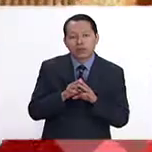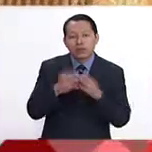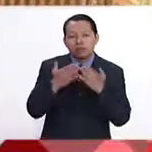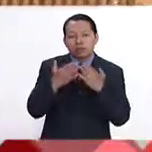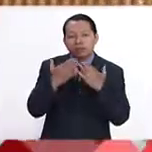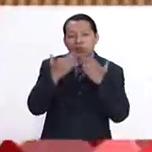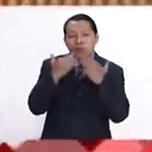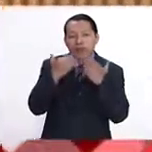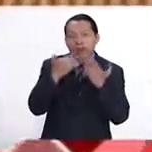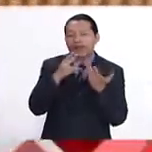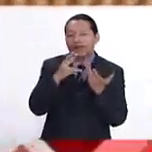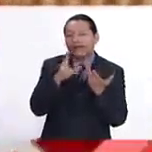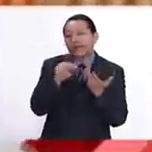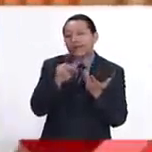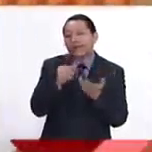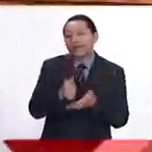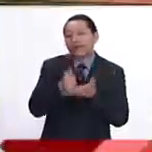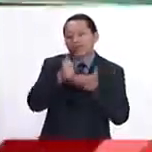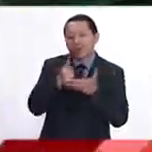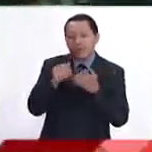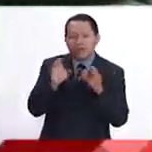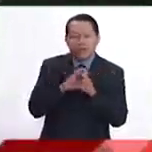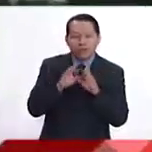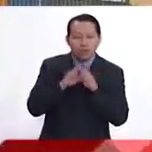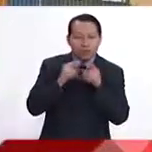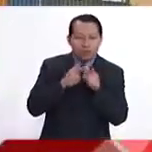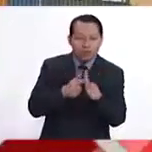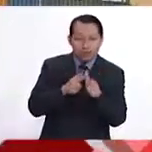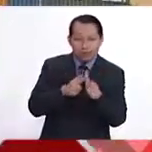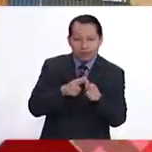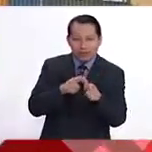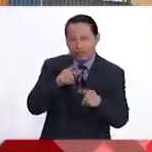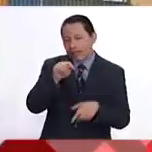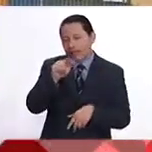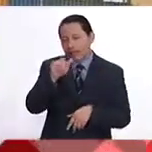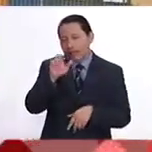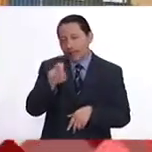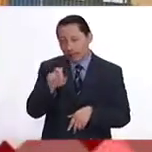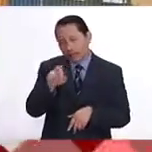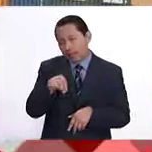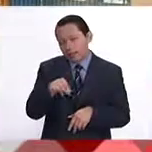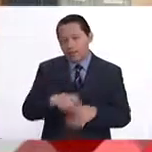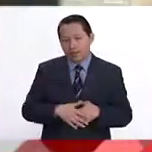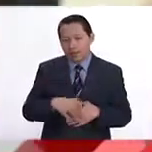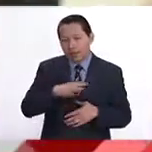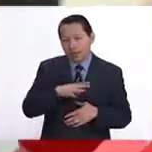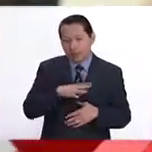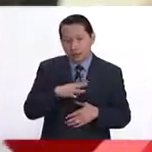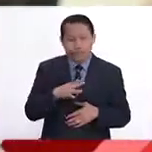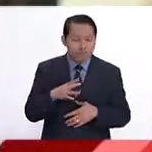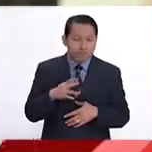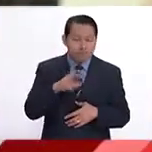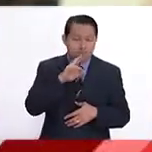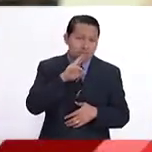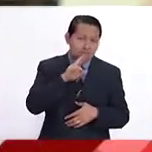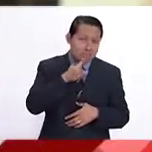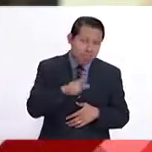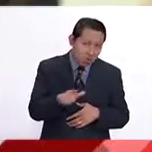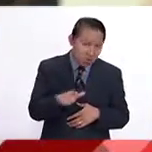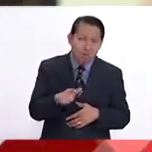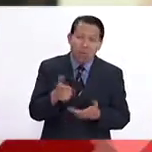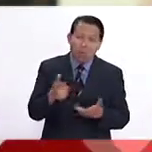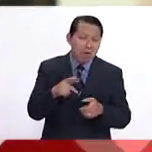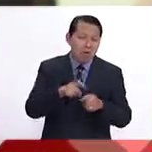no convendría siquiera seguir en el TLC. Habría que